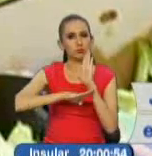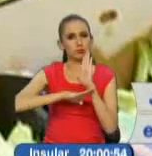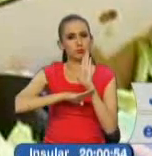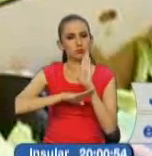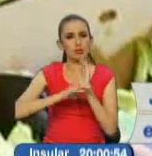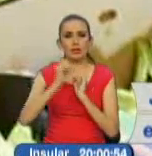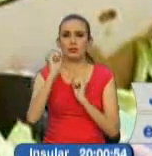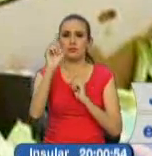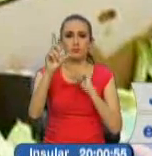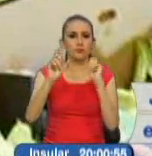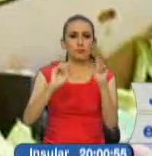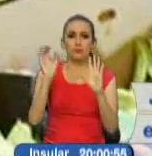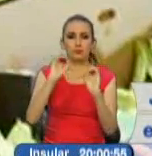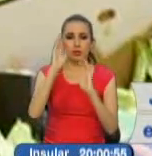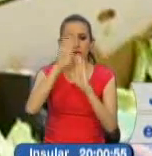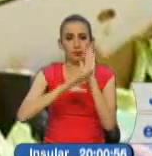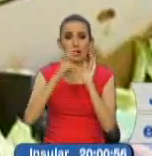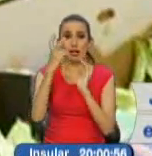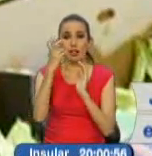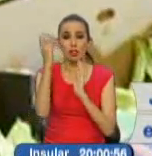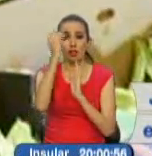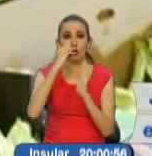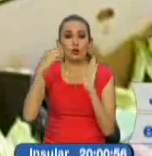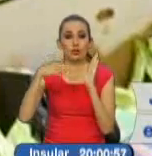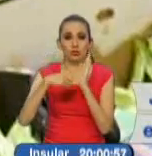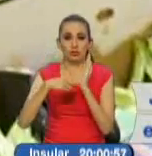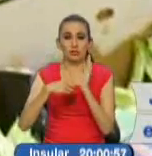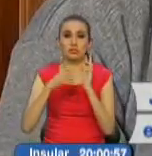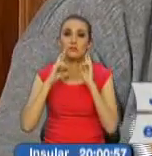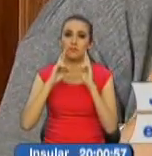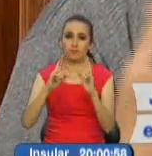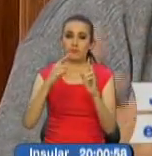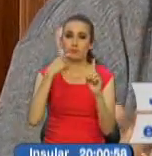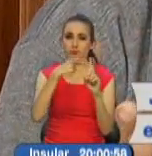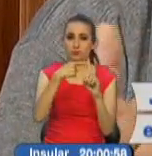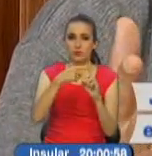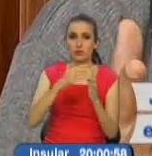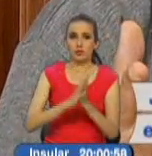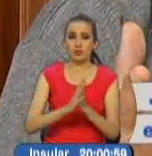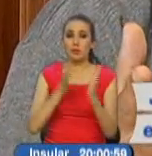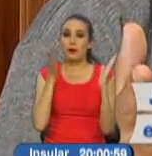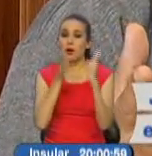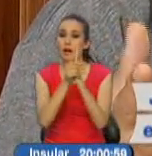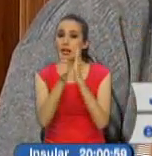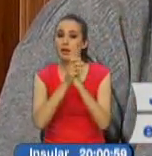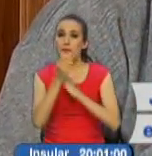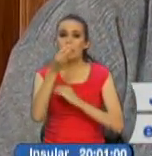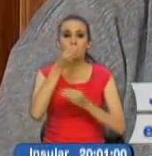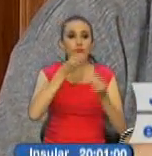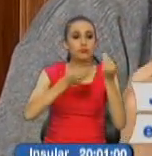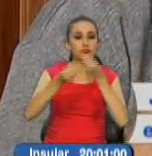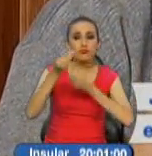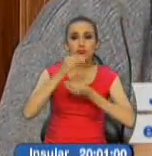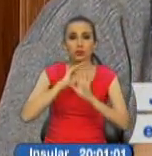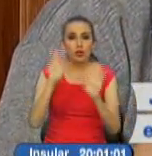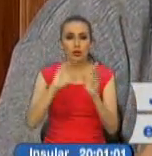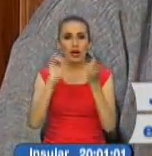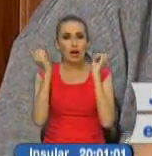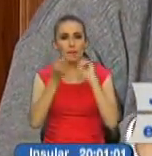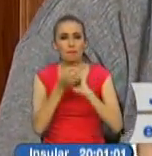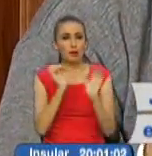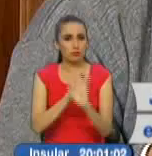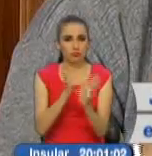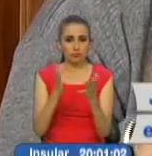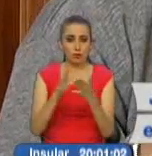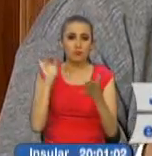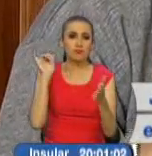año. El regreso del IVA al 12% es una de las causas. Las capacidades de consumo de los ecuatorianos no se han modificado,